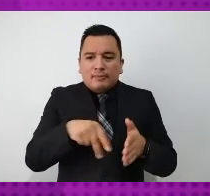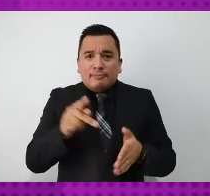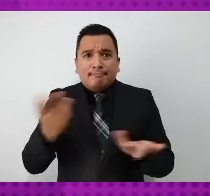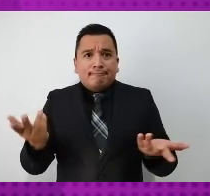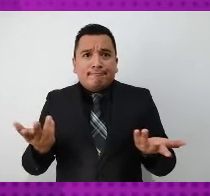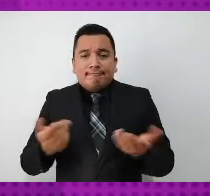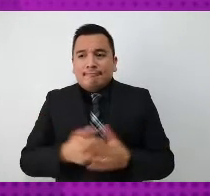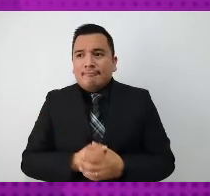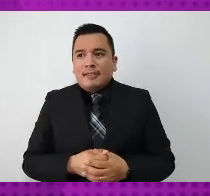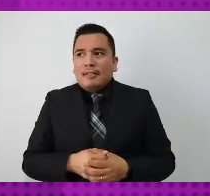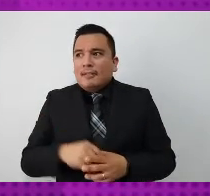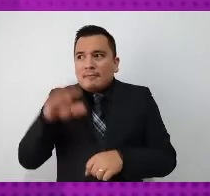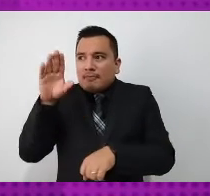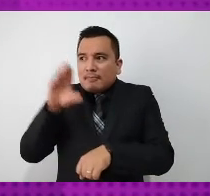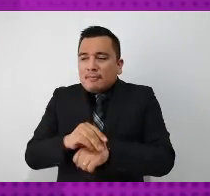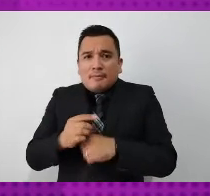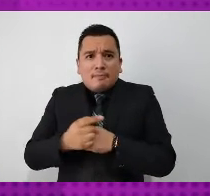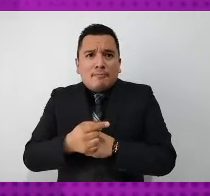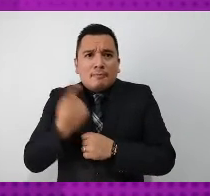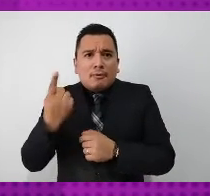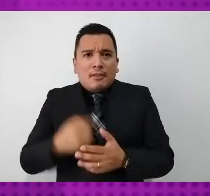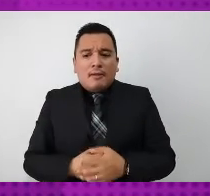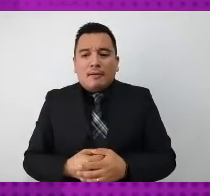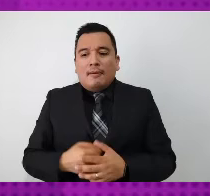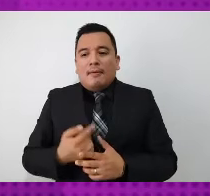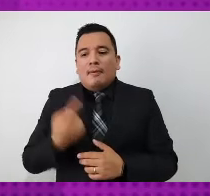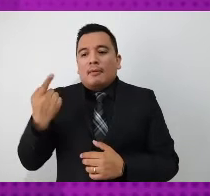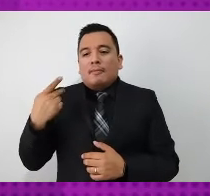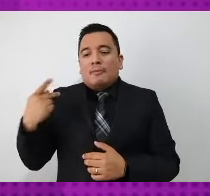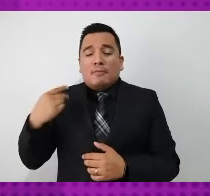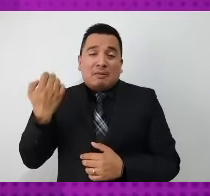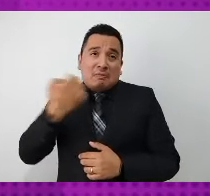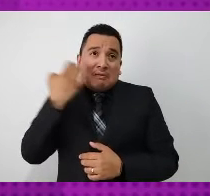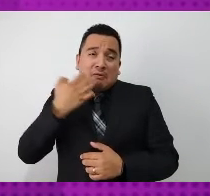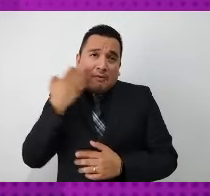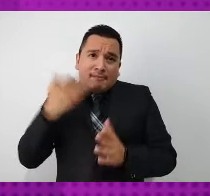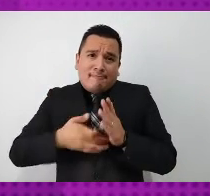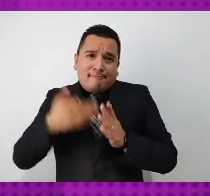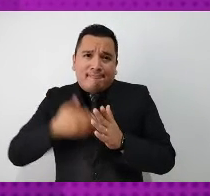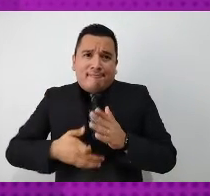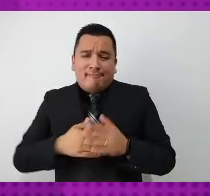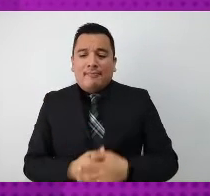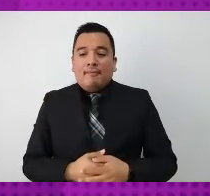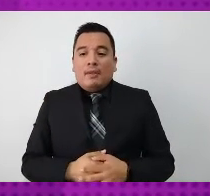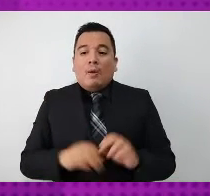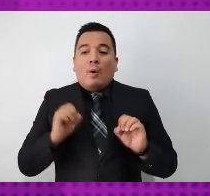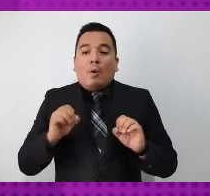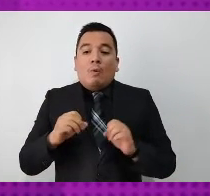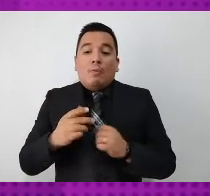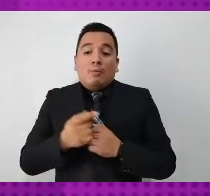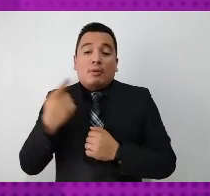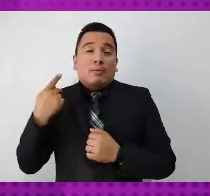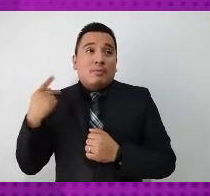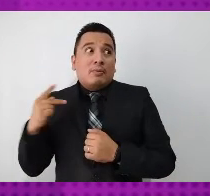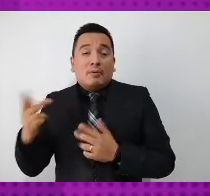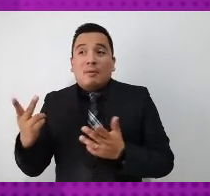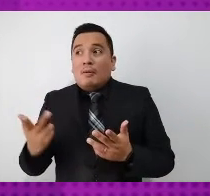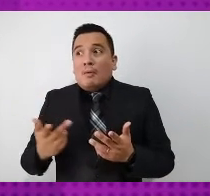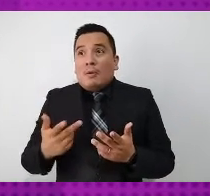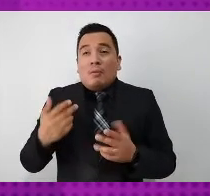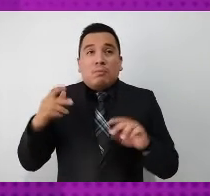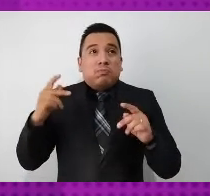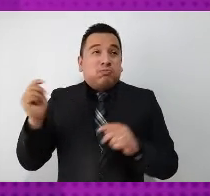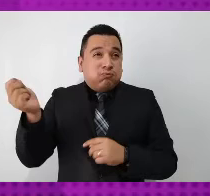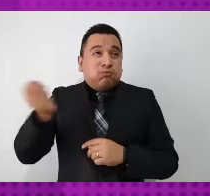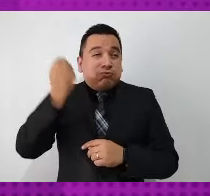porque por sus condiciones académicas y también por sus condiciones de edad por supuesto aquí entra mucho lo